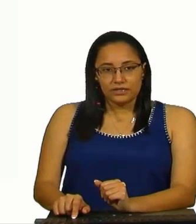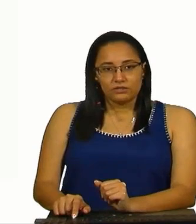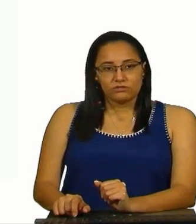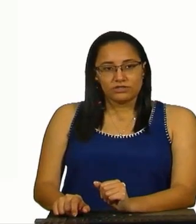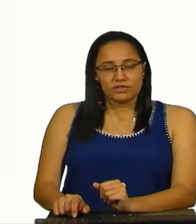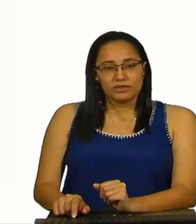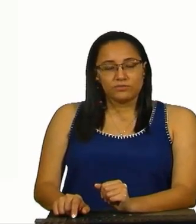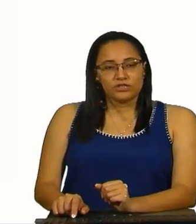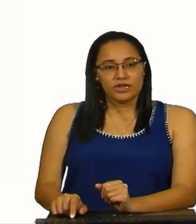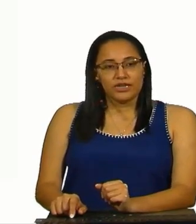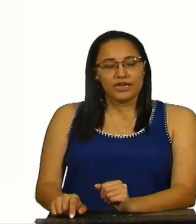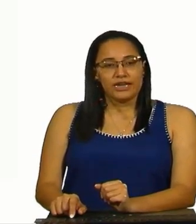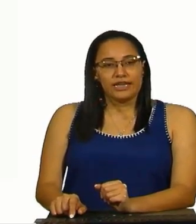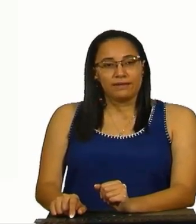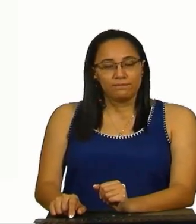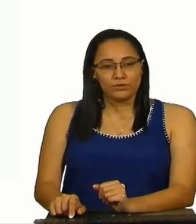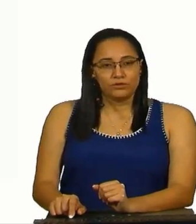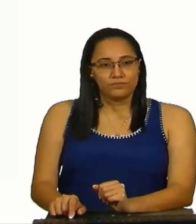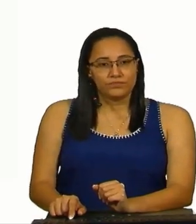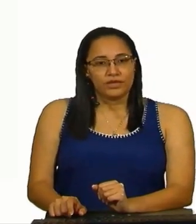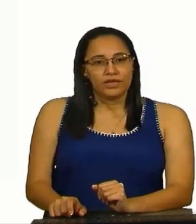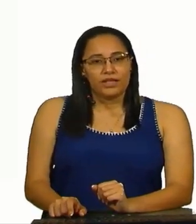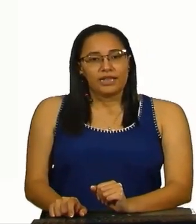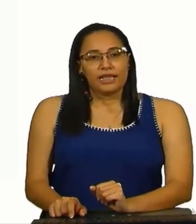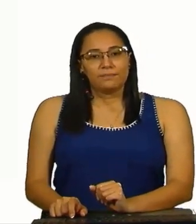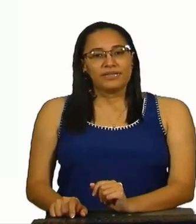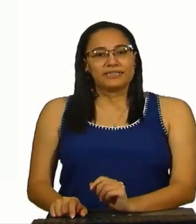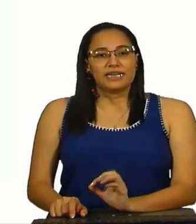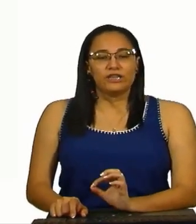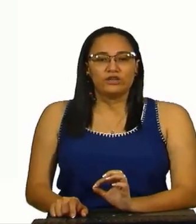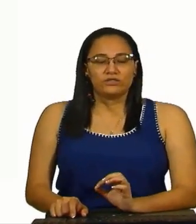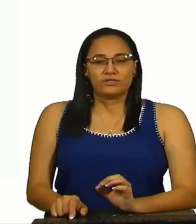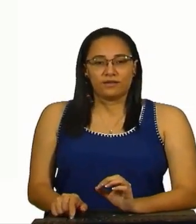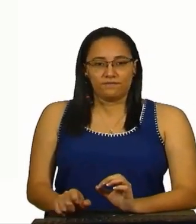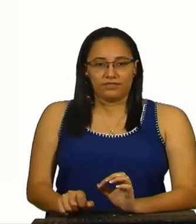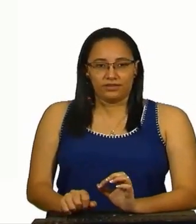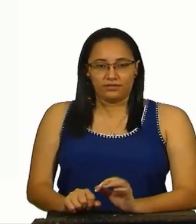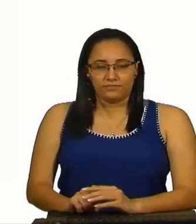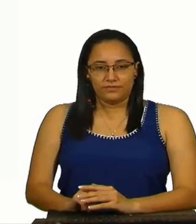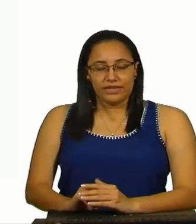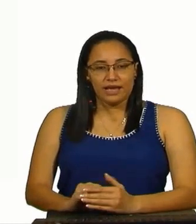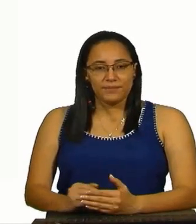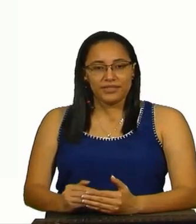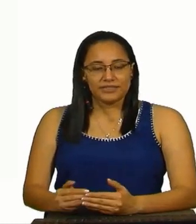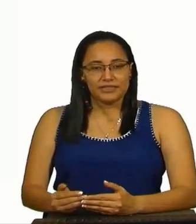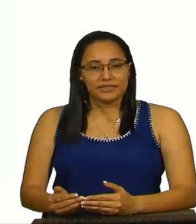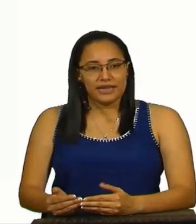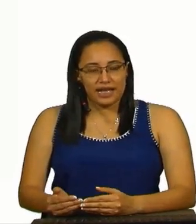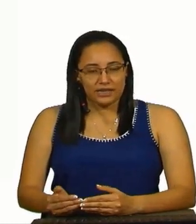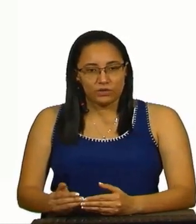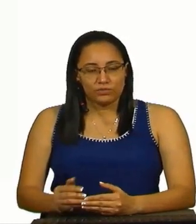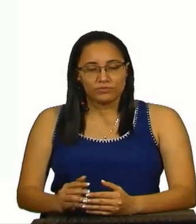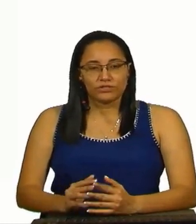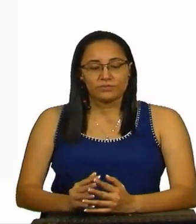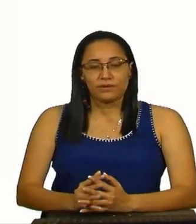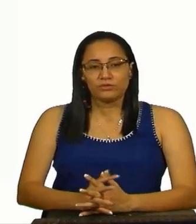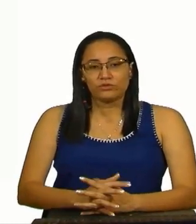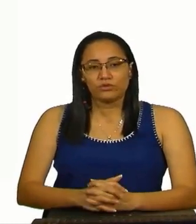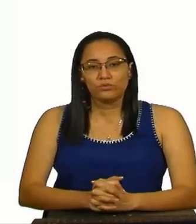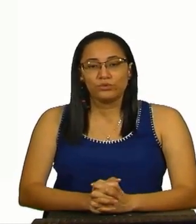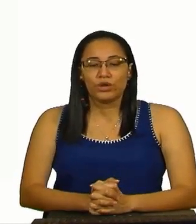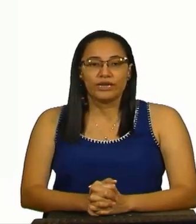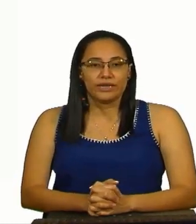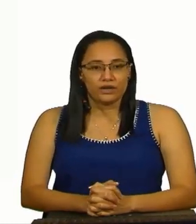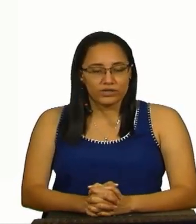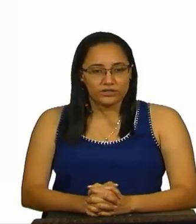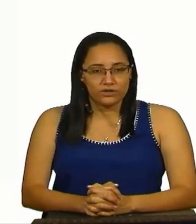hacer. Entonces tenemos ahí el ejemplo. Let me tell you something. Déjame decirte algo. Entonces vamos